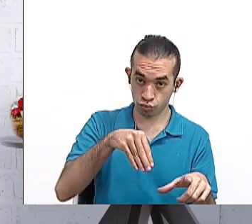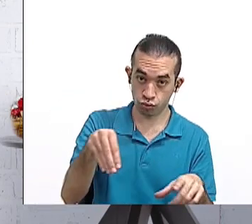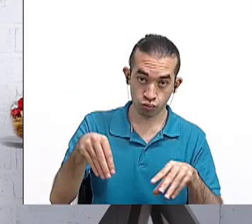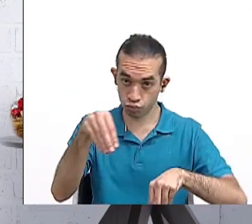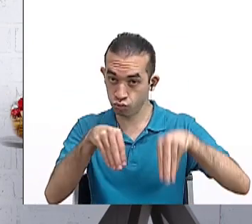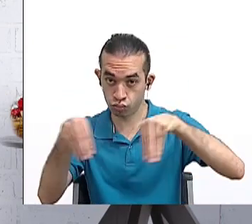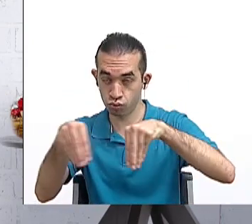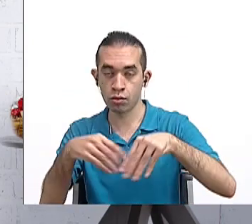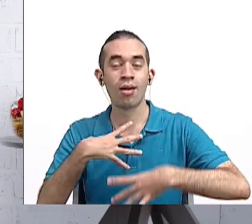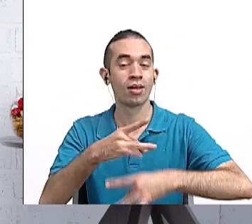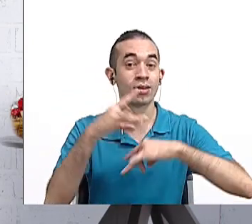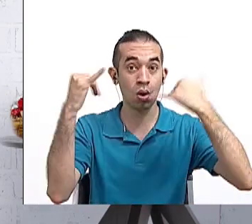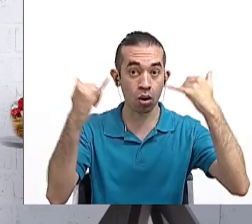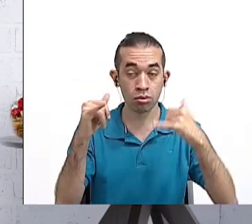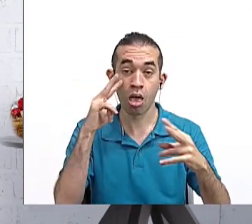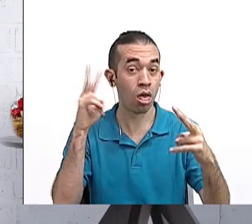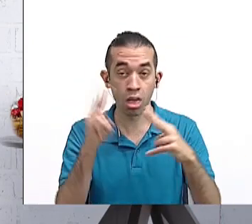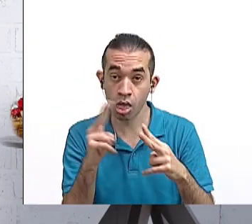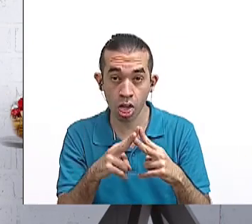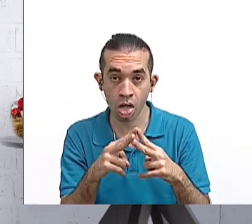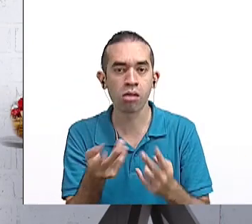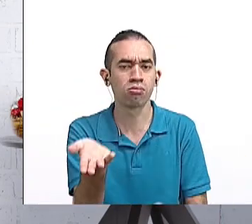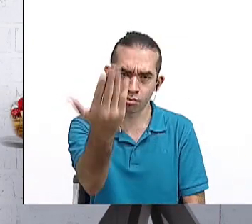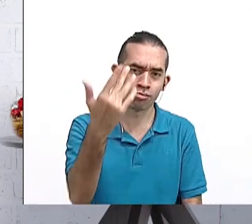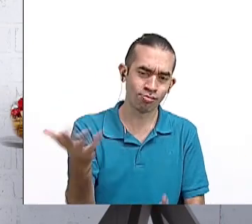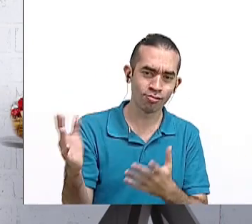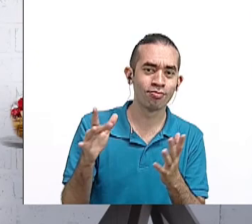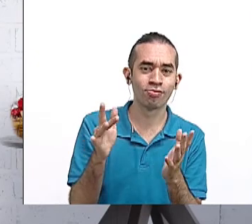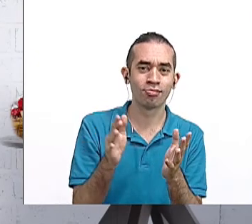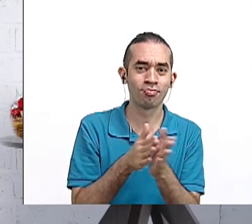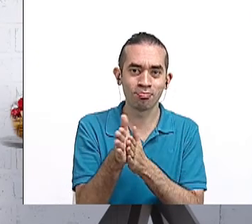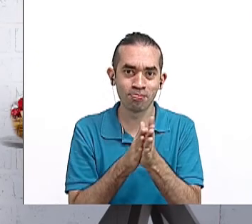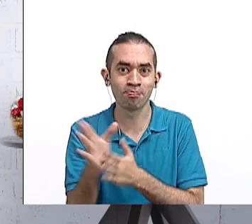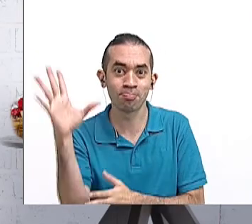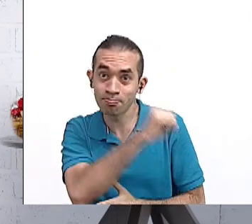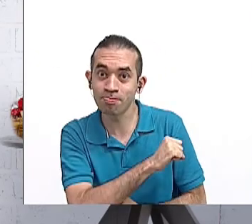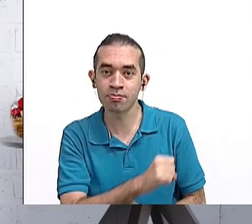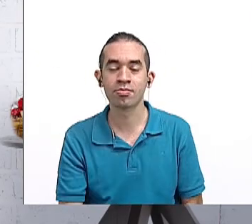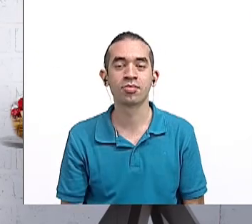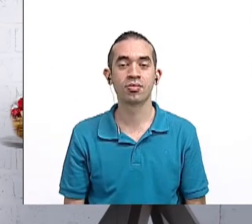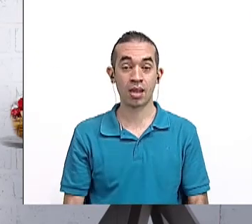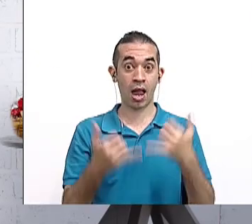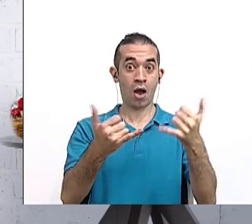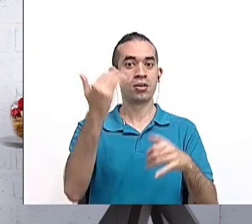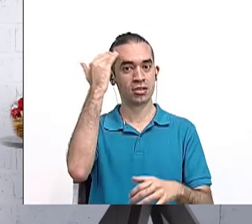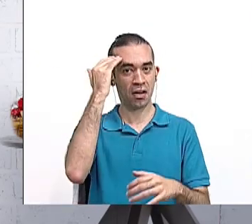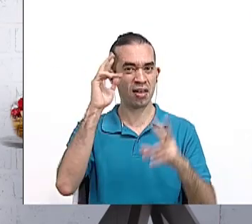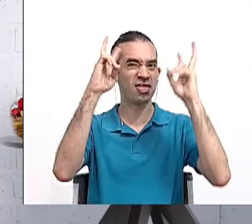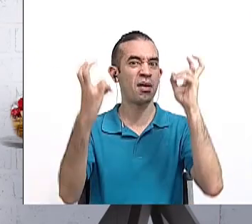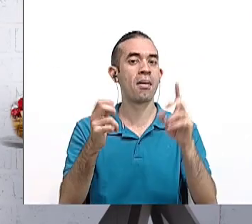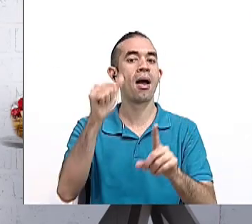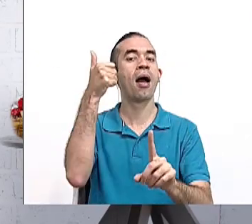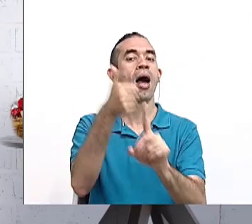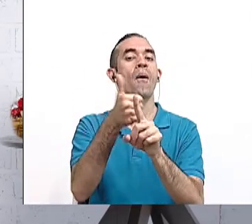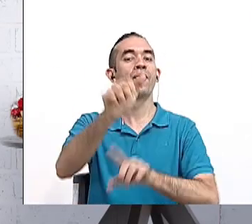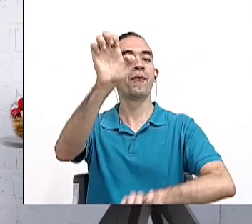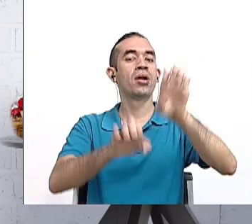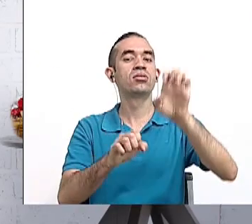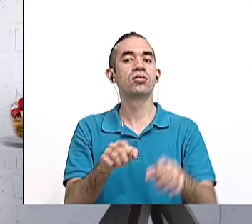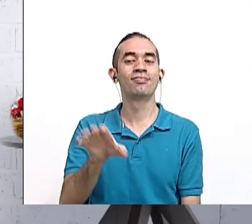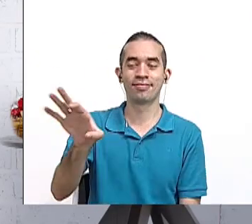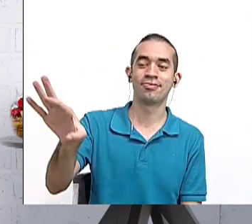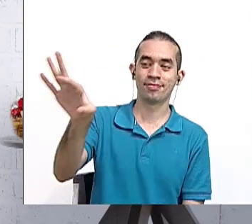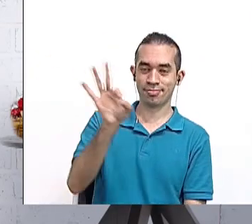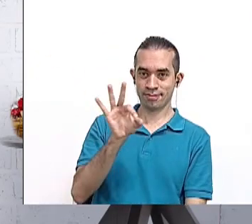muy interesante si no lo conocen los invito a que lo descubran y bueno es sobre lo que es nuestra autoevaluación y hoy tenemos de lo que es